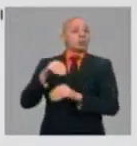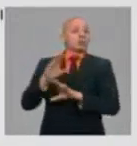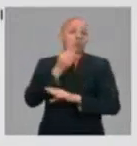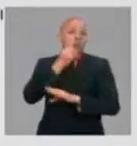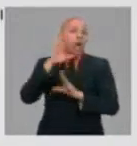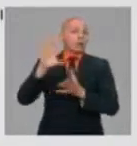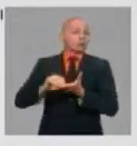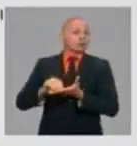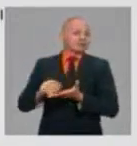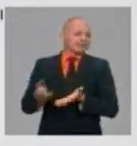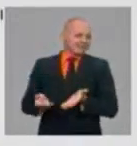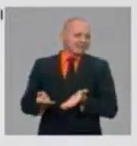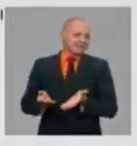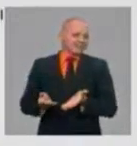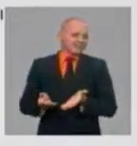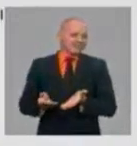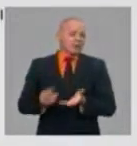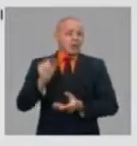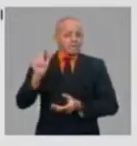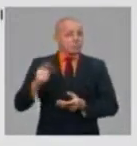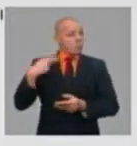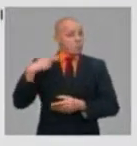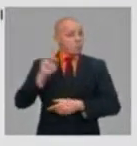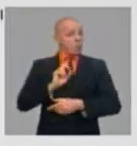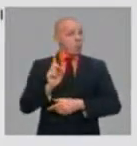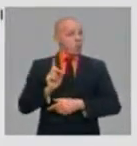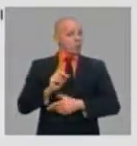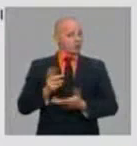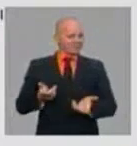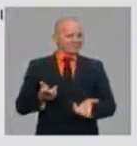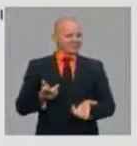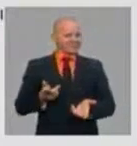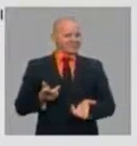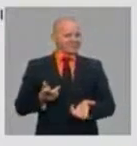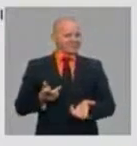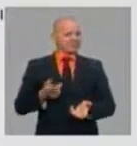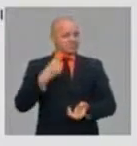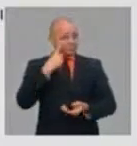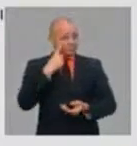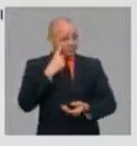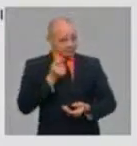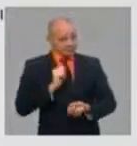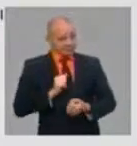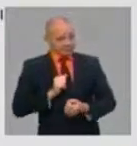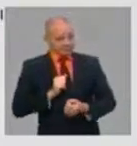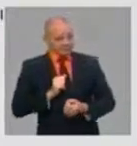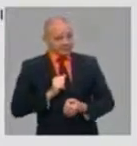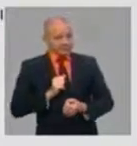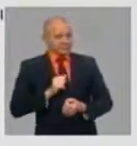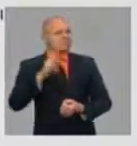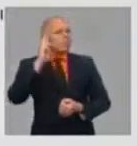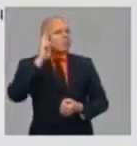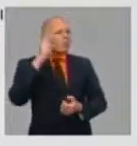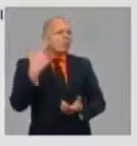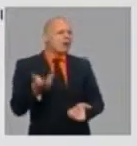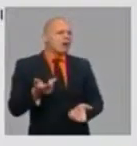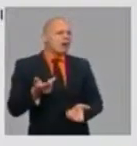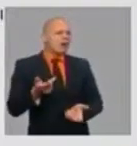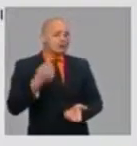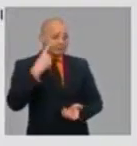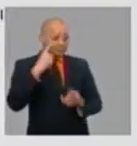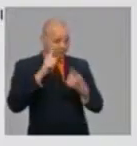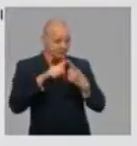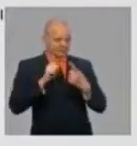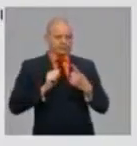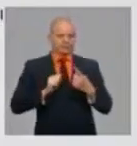consecuencias. En este tema de los conservadores fiscales, yo quiero hacer una pausa. No olviden, fíjense, primer elemento que apunta